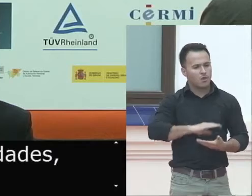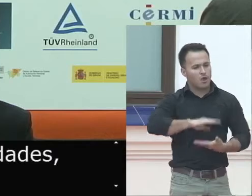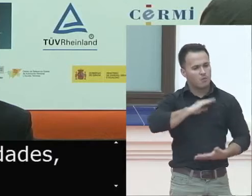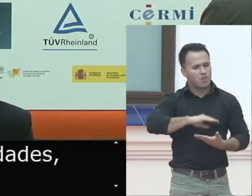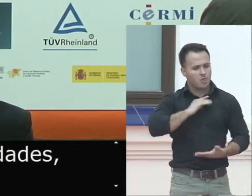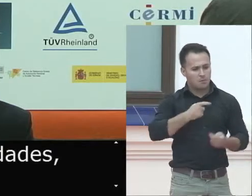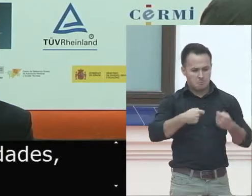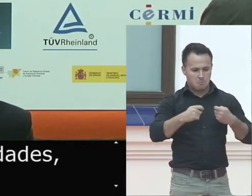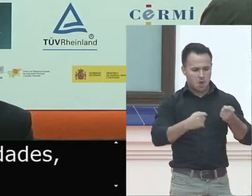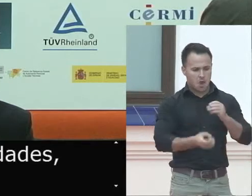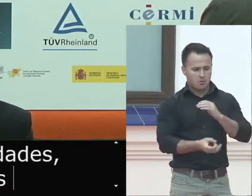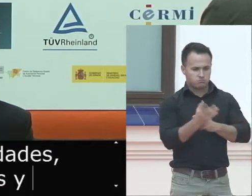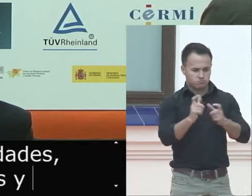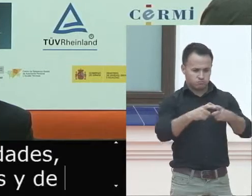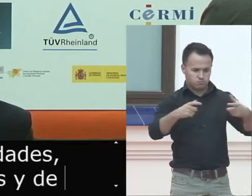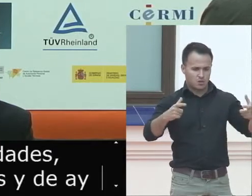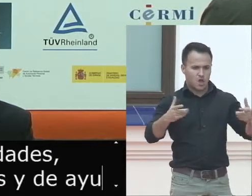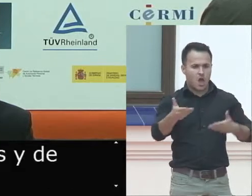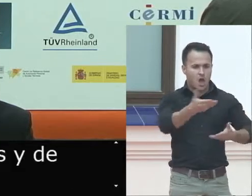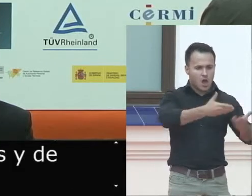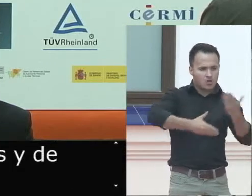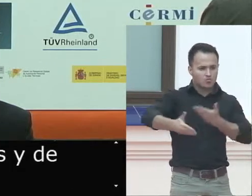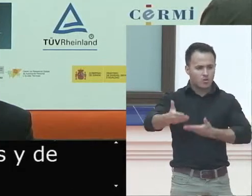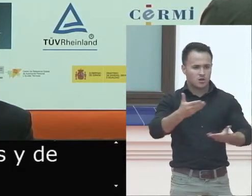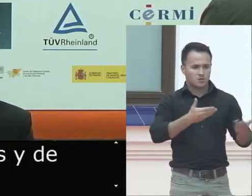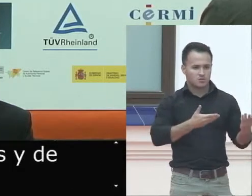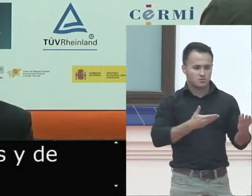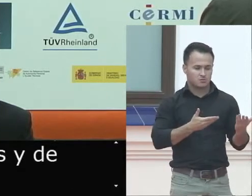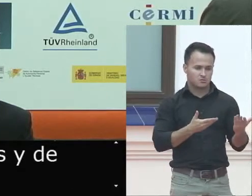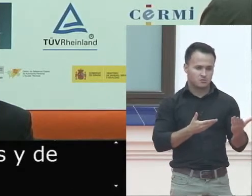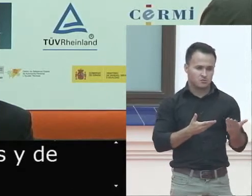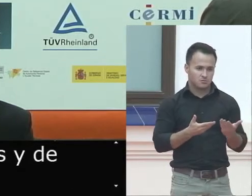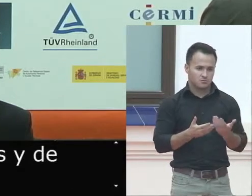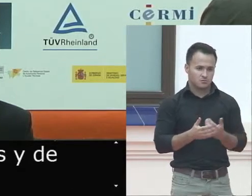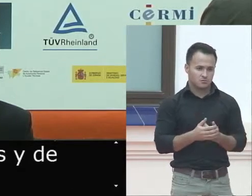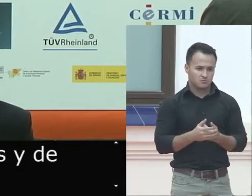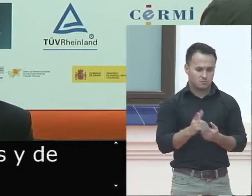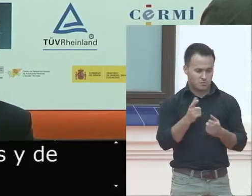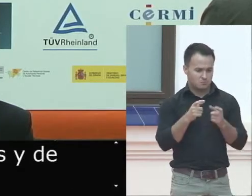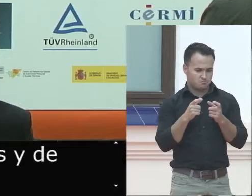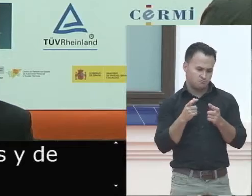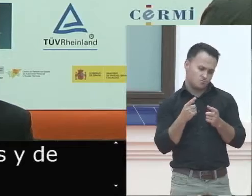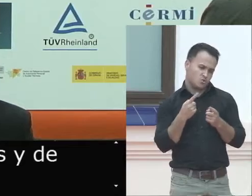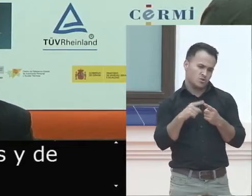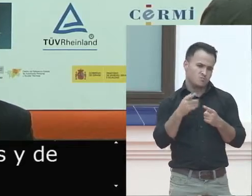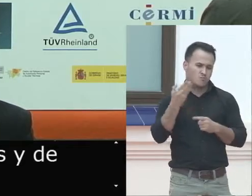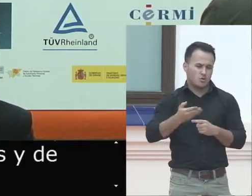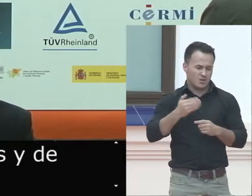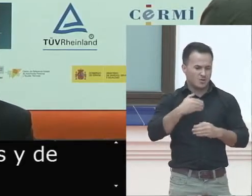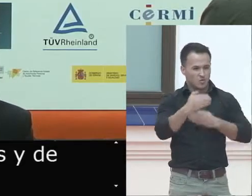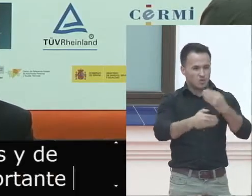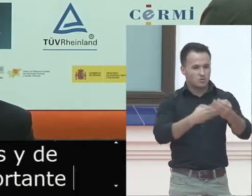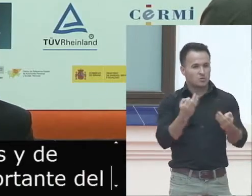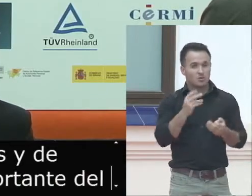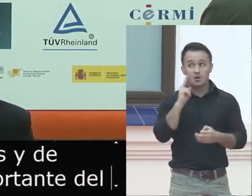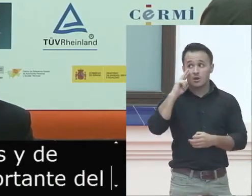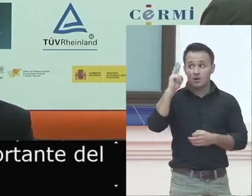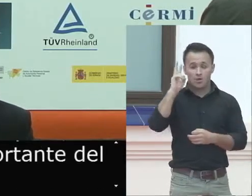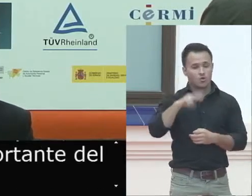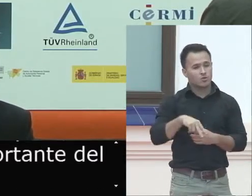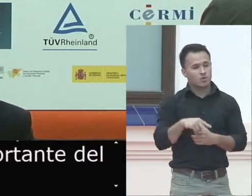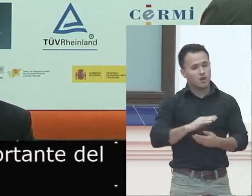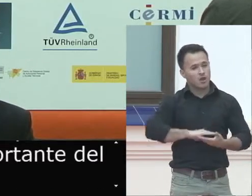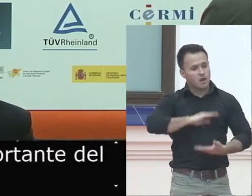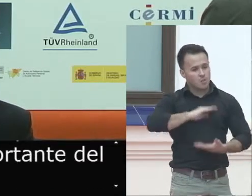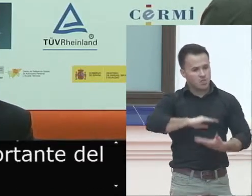mercados y de ayudarnos. Y eso sí es un parte importante del proceso, reconocer